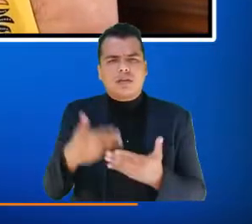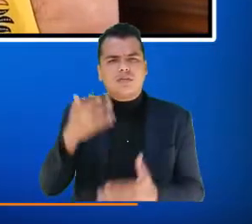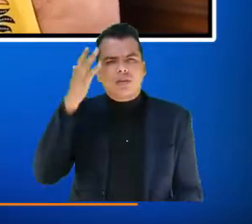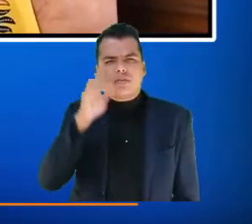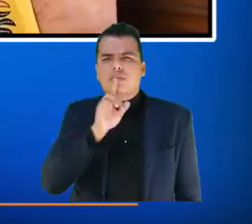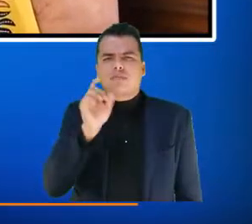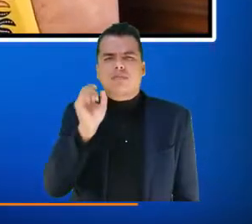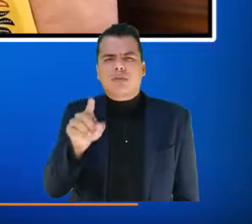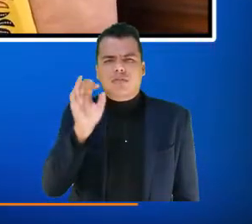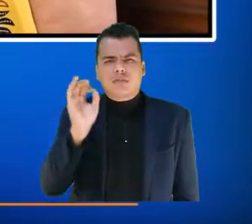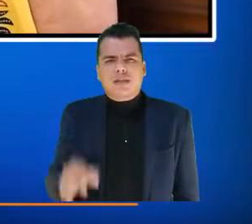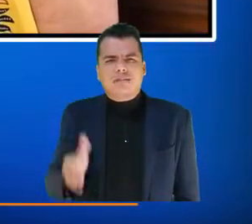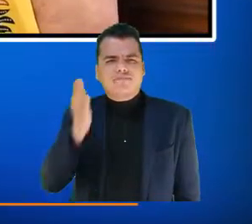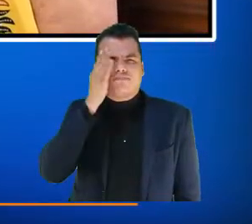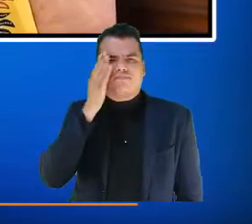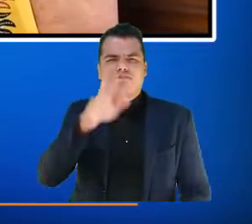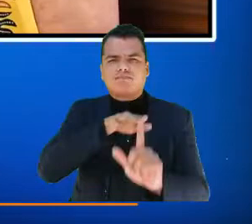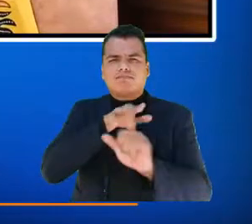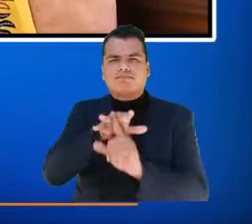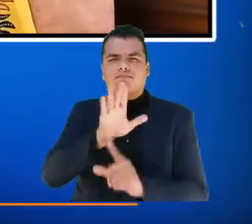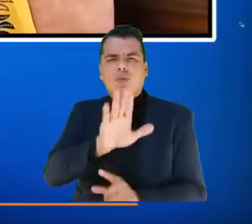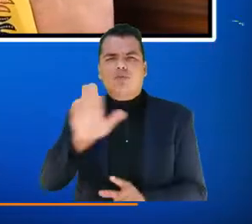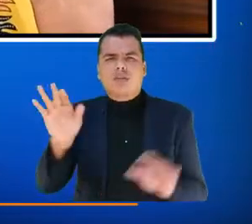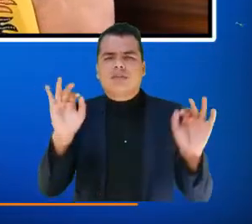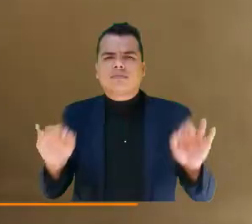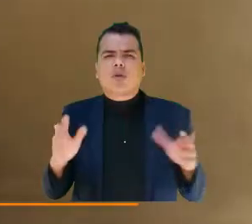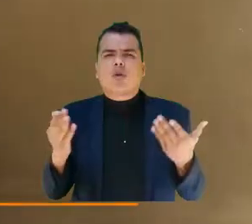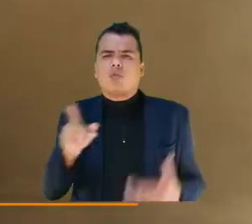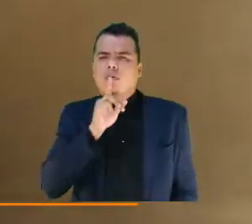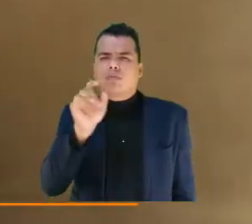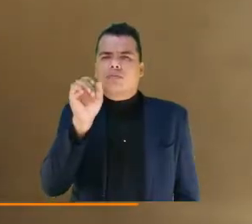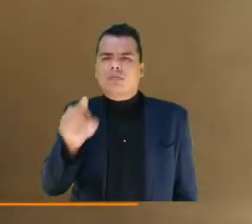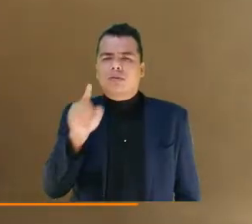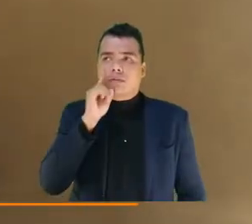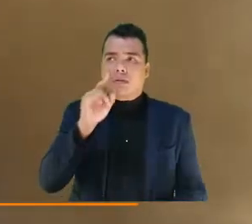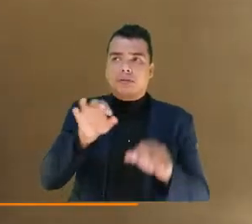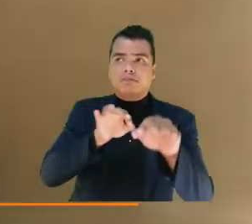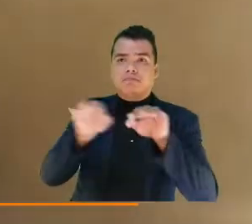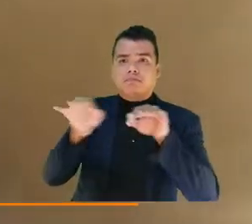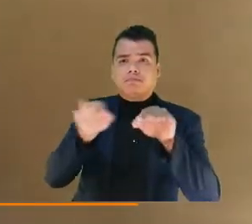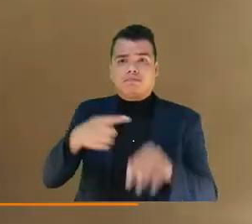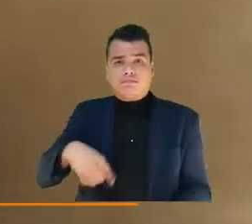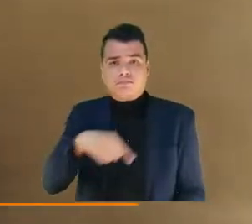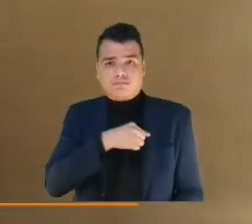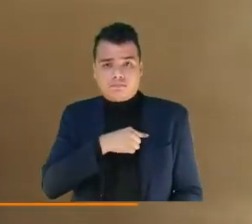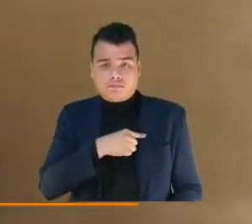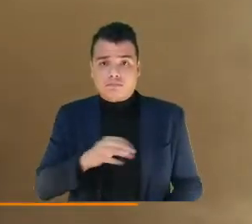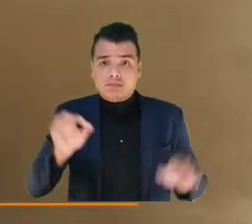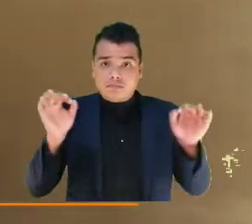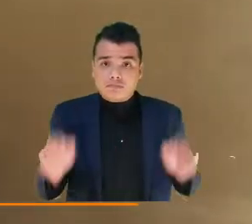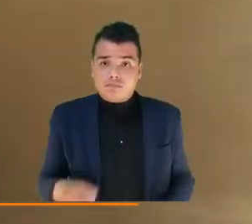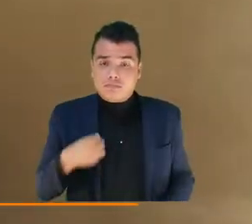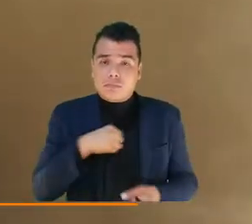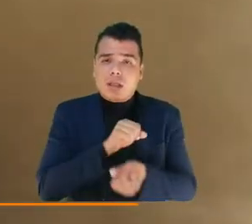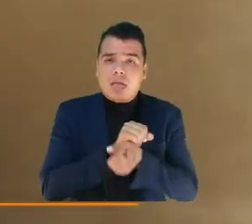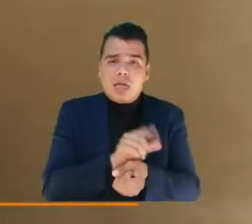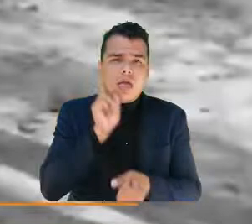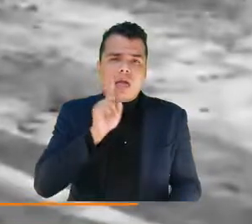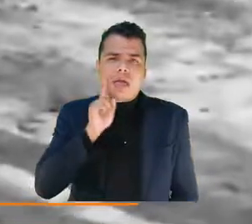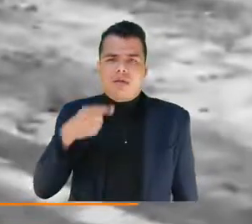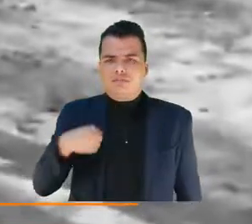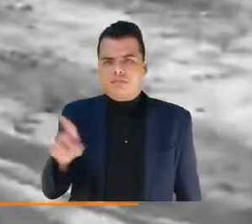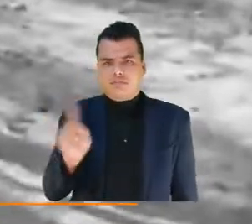ustedes o qué es lo que ha pasado con esas regiones? Bueno, para hacerte claridad, nuestro origen no es de